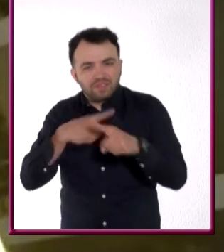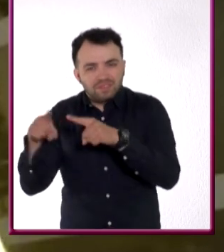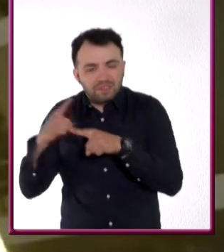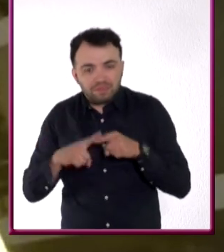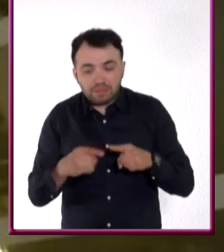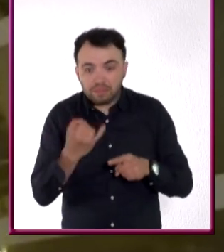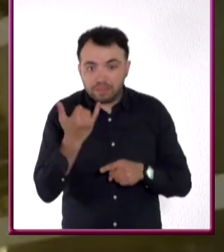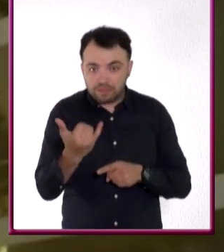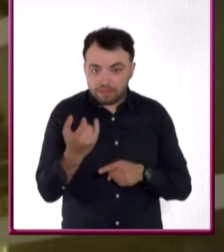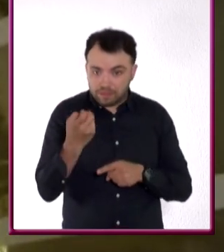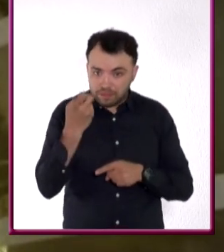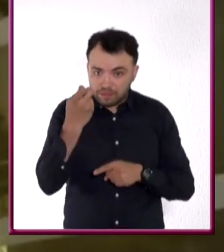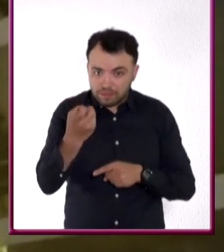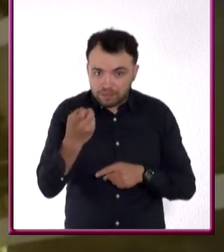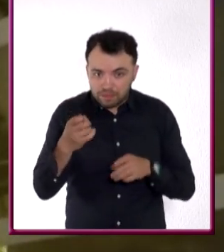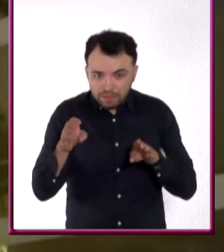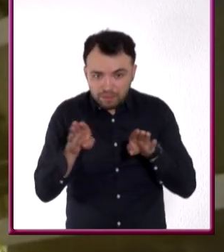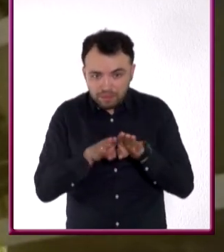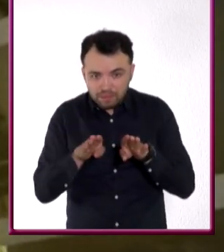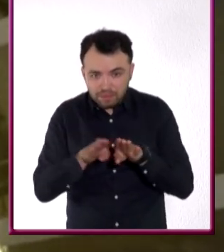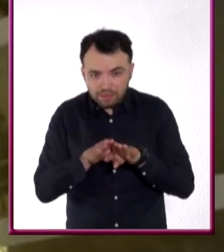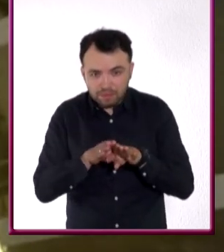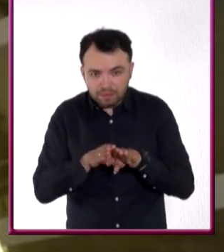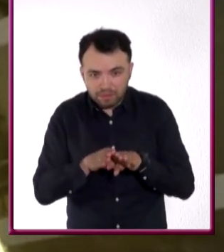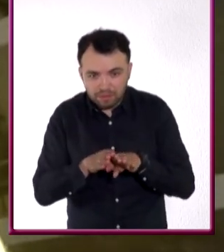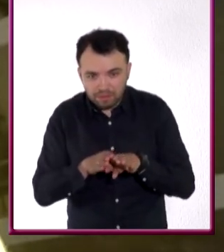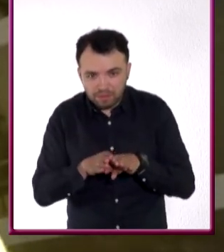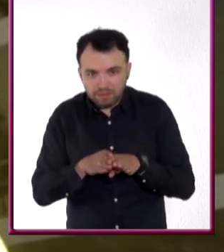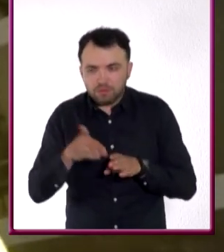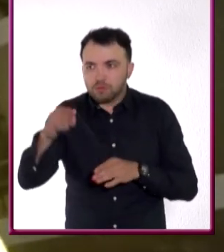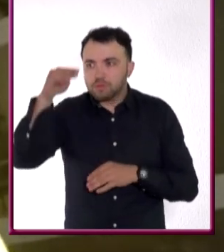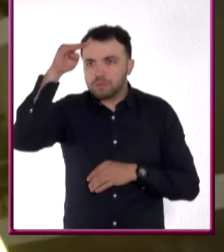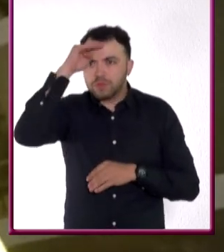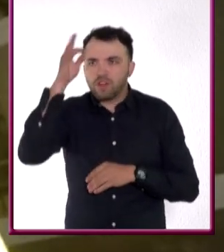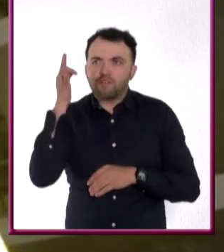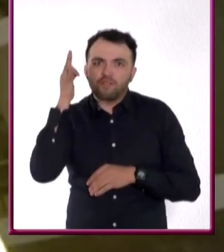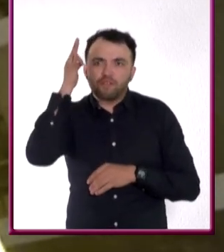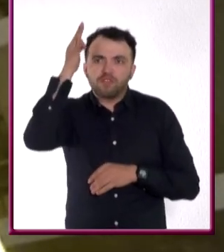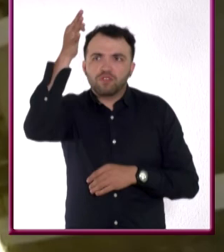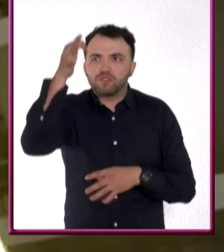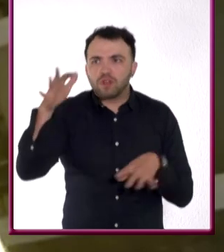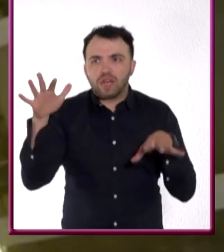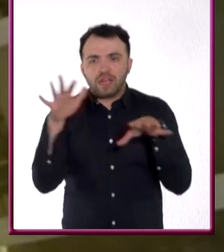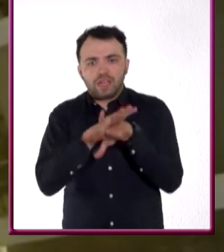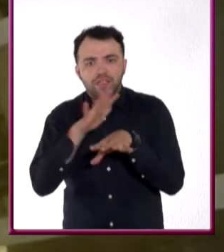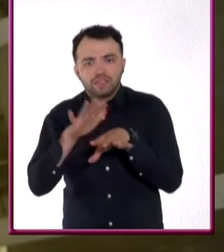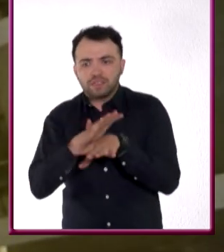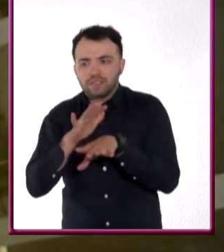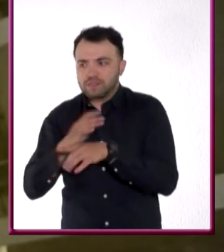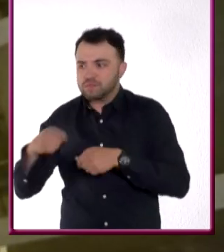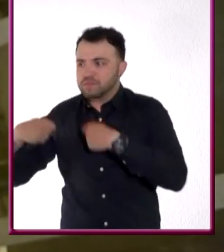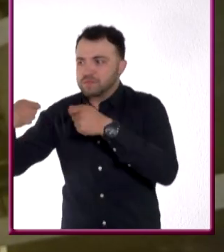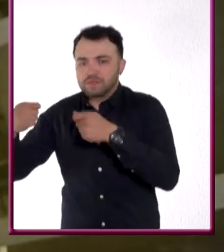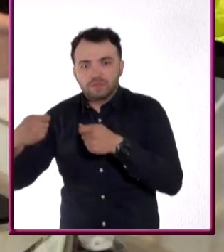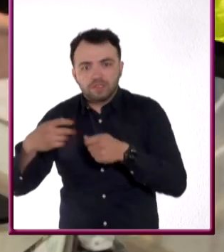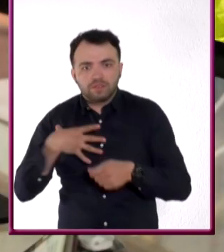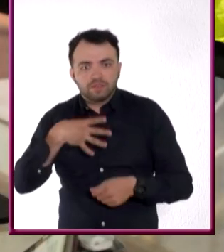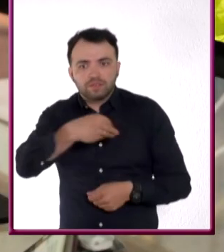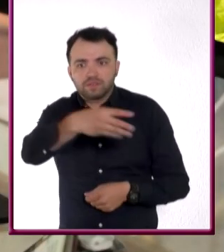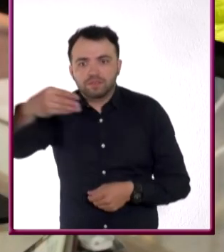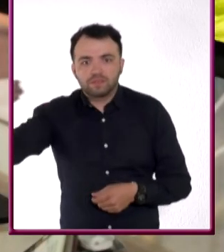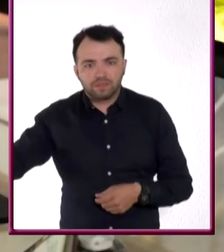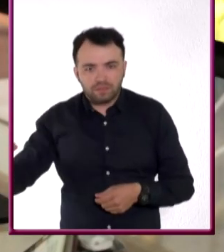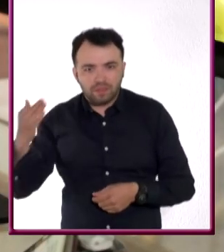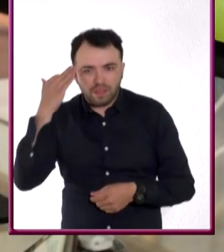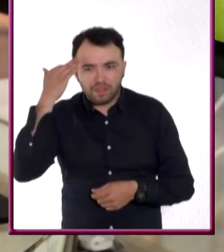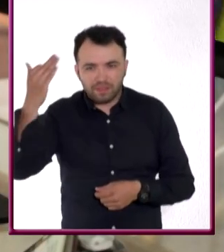permite ir obteniendo pues como predicciones de cómo cambia el número de personas infectadas con el paso del tiempo. Y